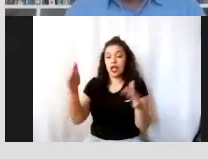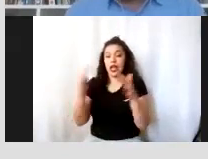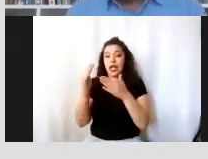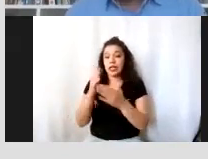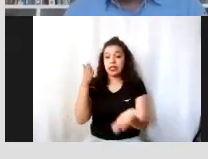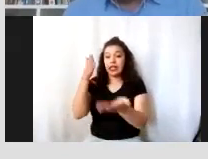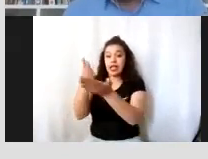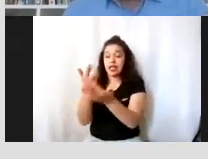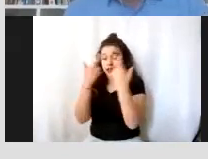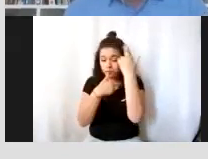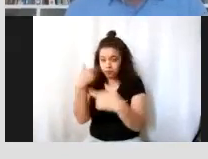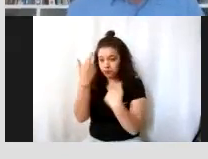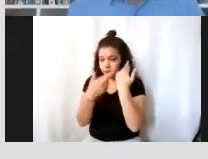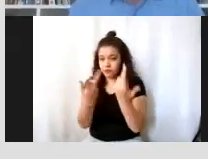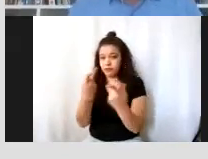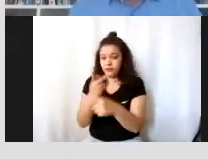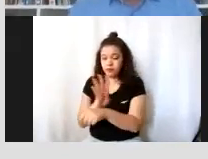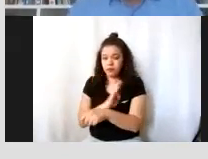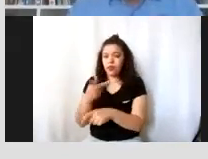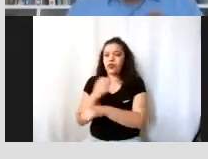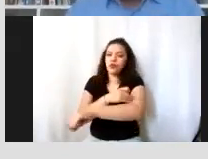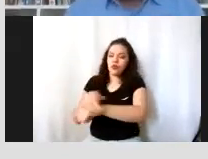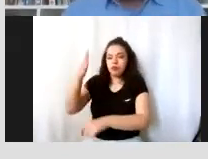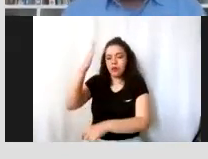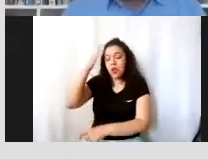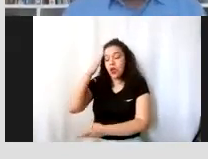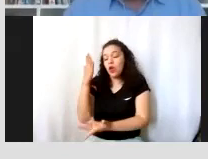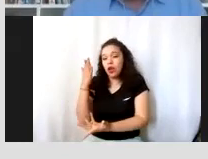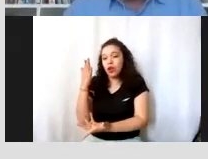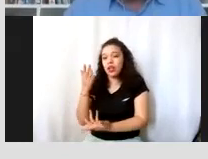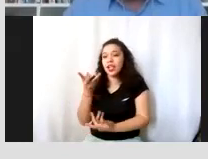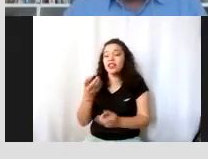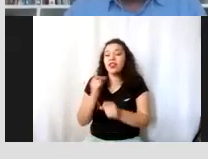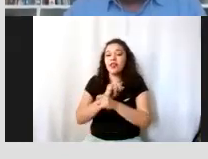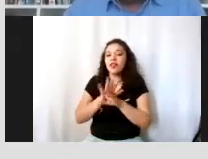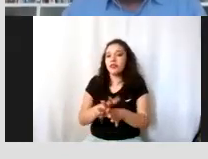del beneficiario o de sus tutores, prácticamente recabas